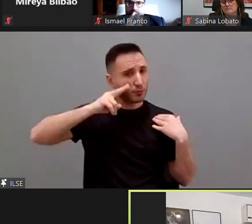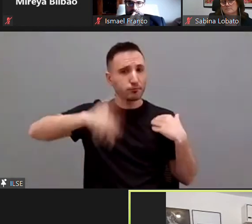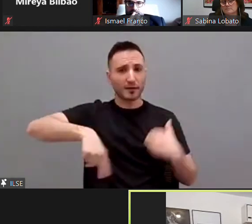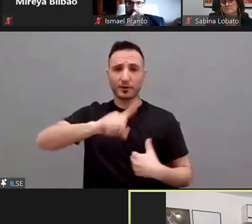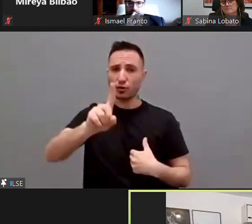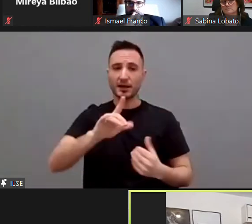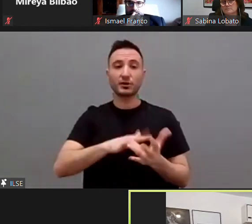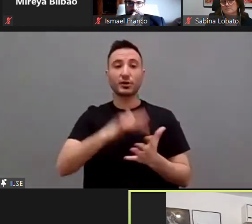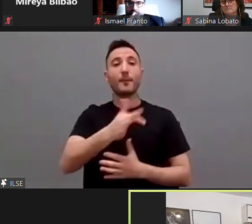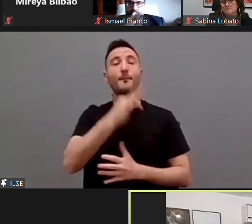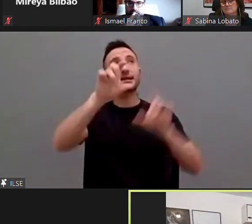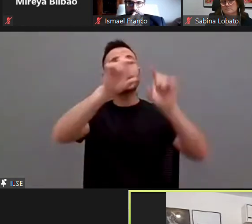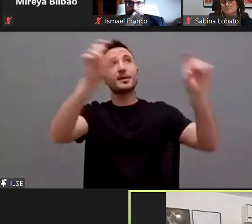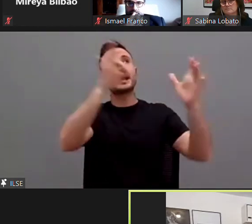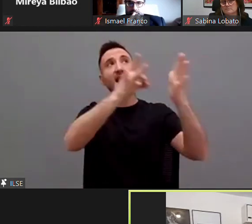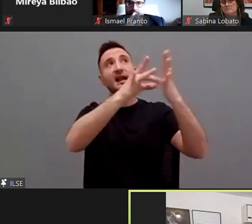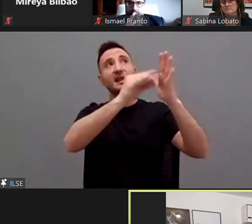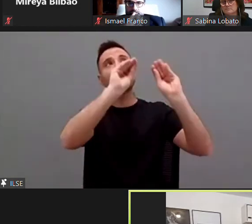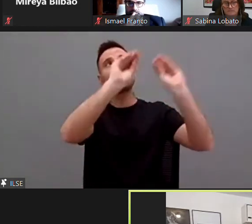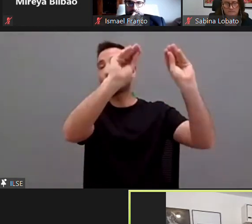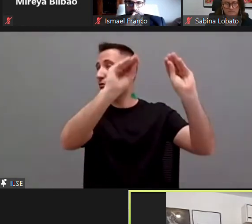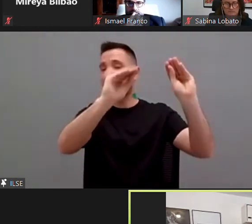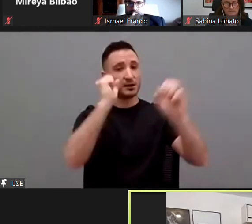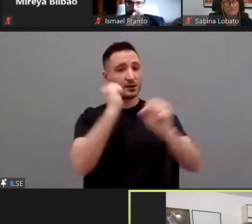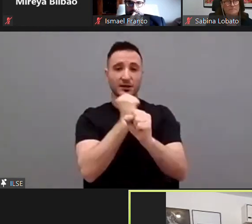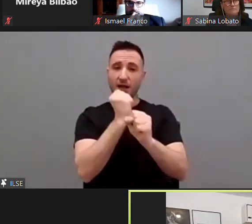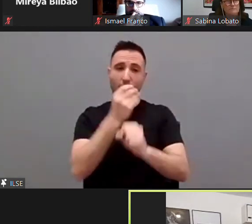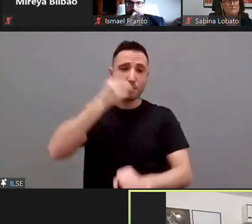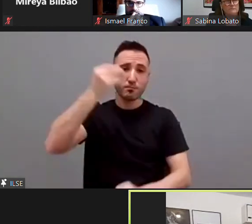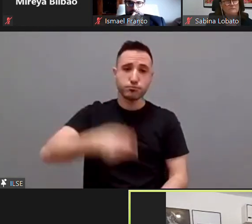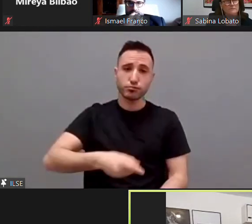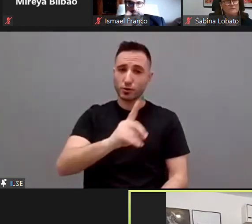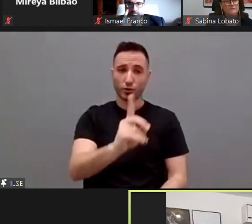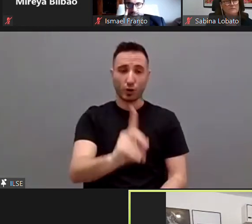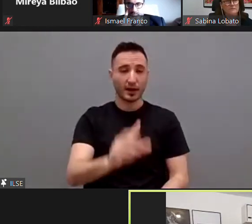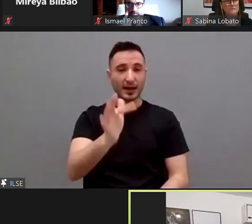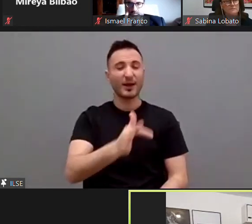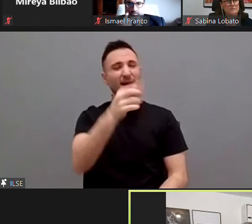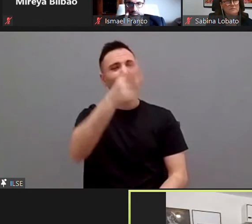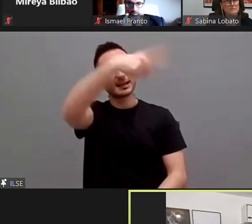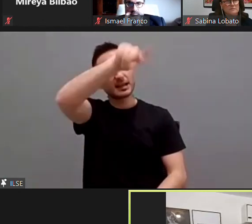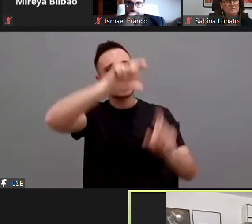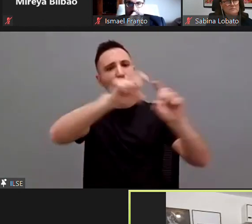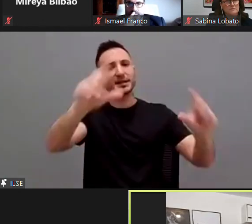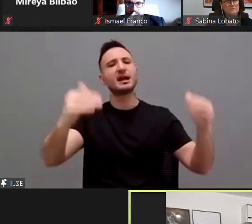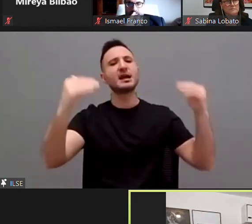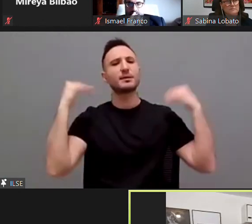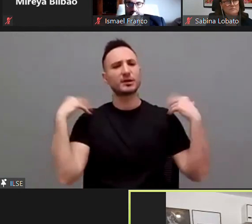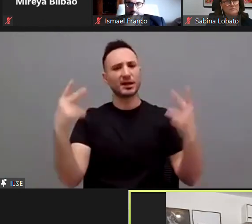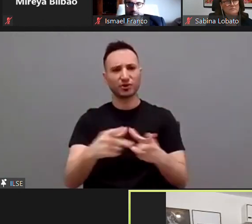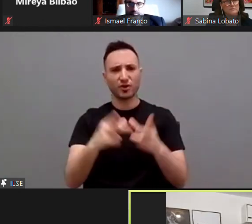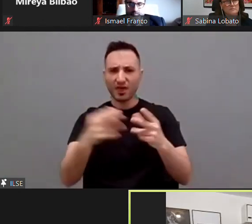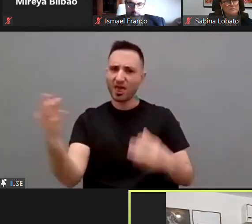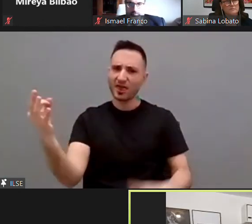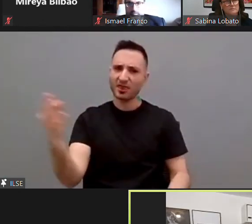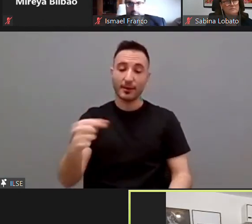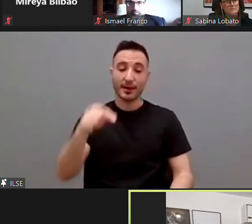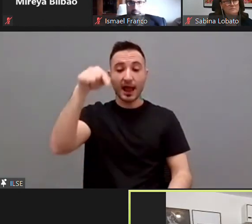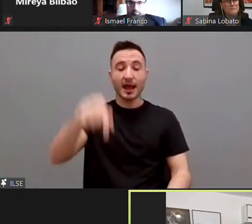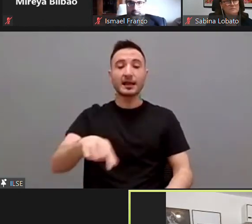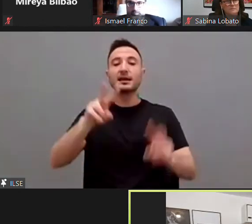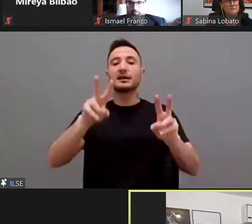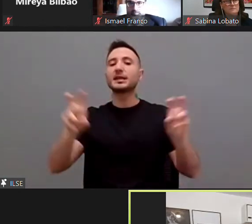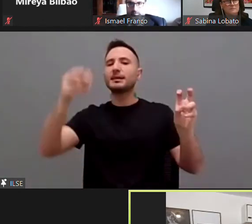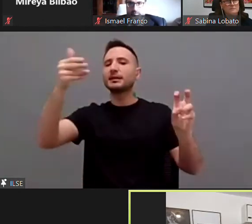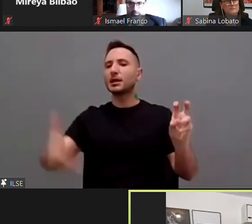dos perspectivas que se trata de esa corresponsabilidad social. Entonces, aquí hay muchas cuestiones, ¿no? Aquí hay cuestiones tan importantes. Bueno,